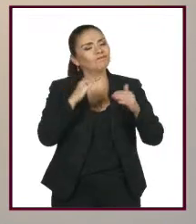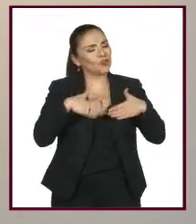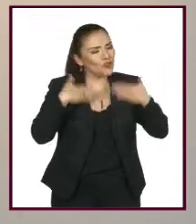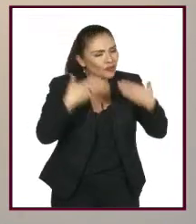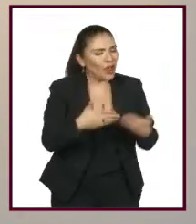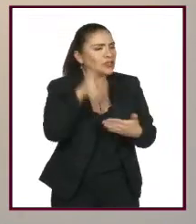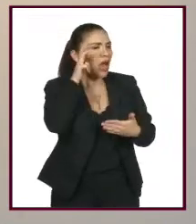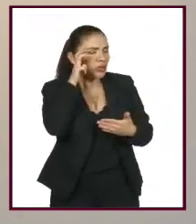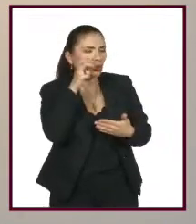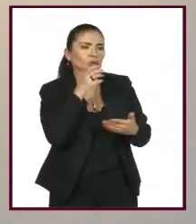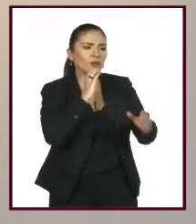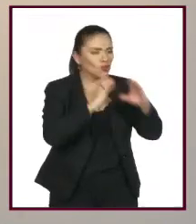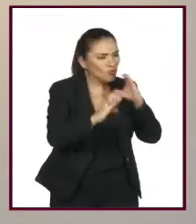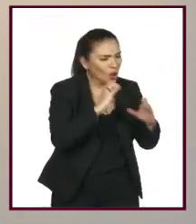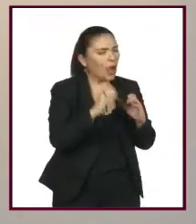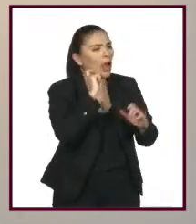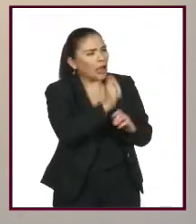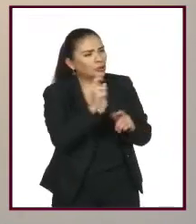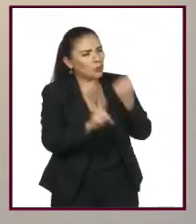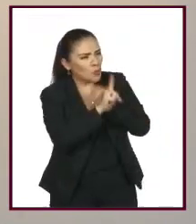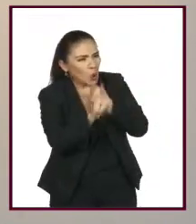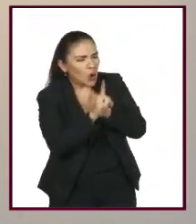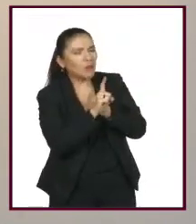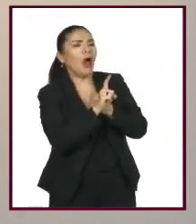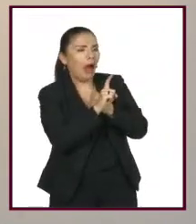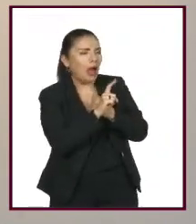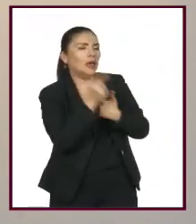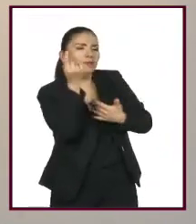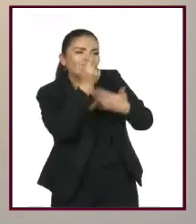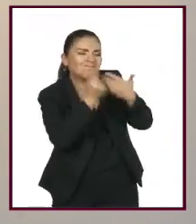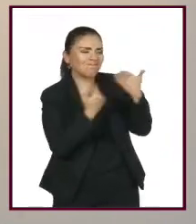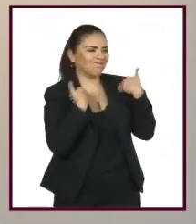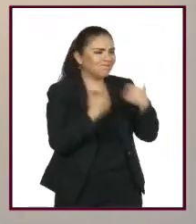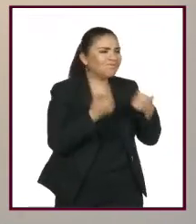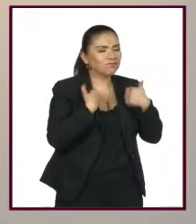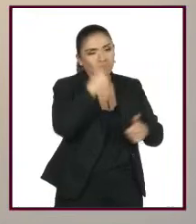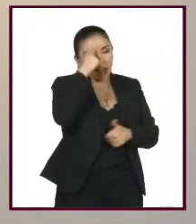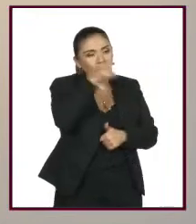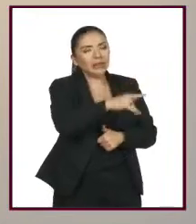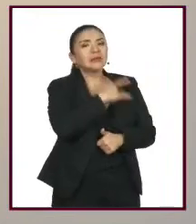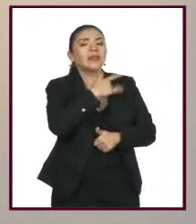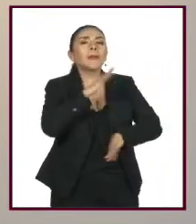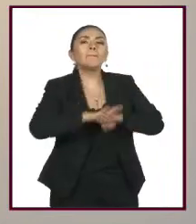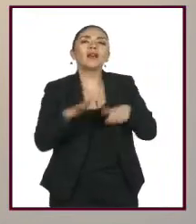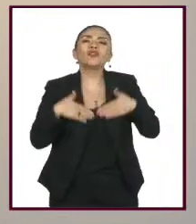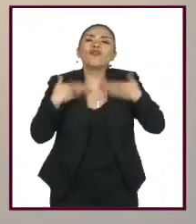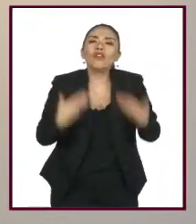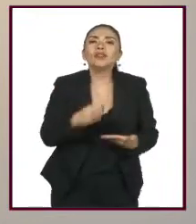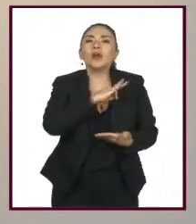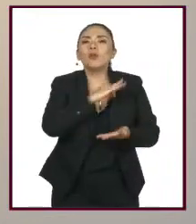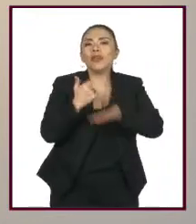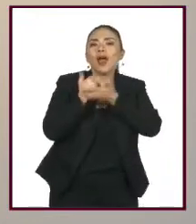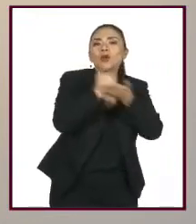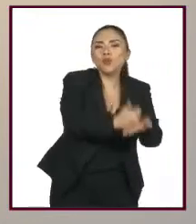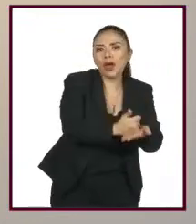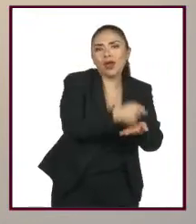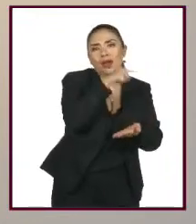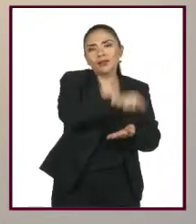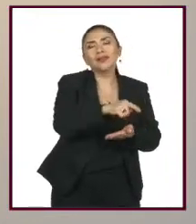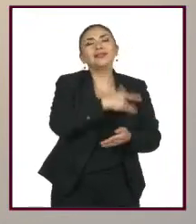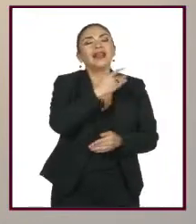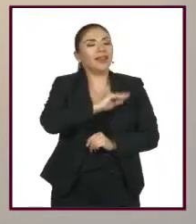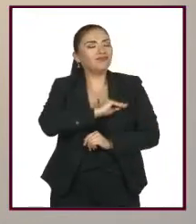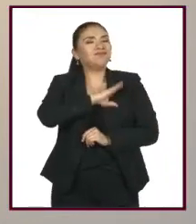esta escucha activa, comunicación asertiva y generar este espacio de confianza para poder ayudar de